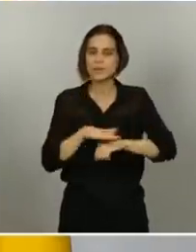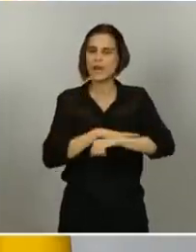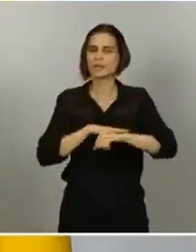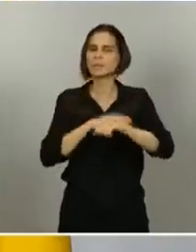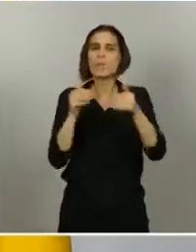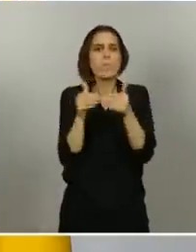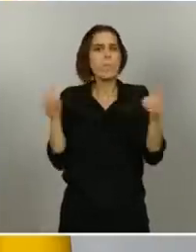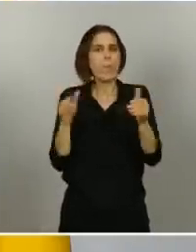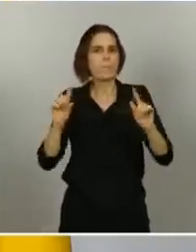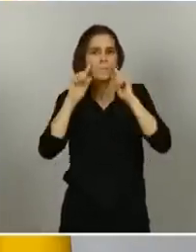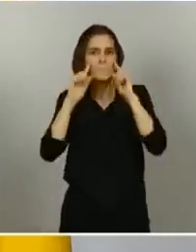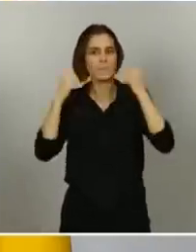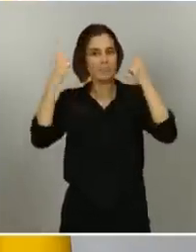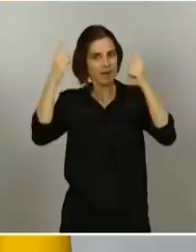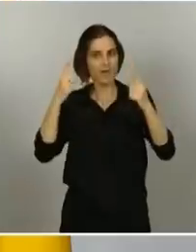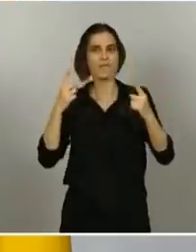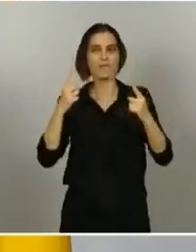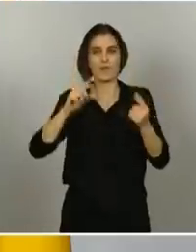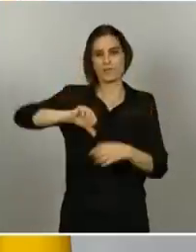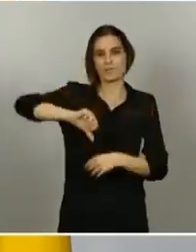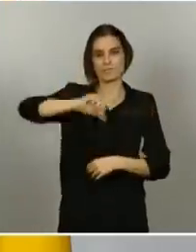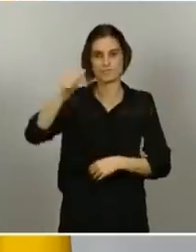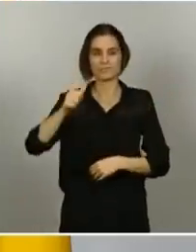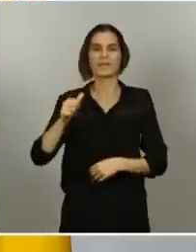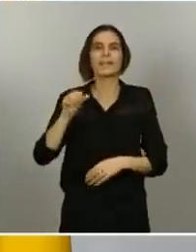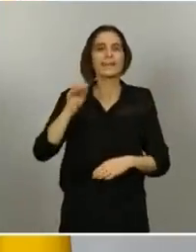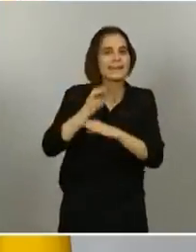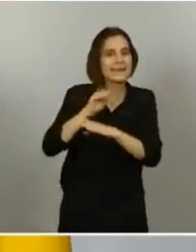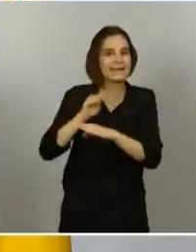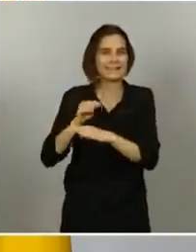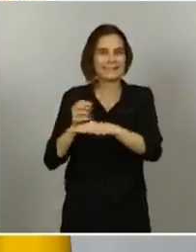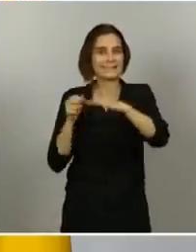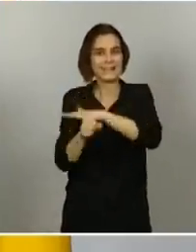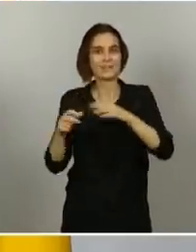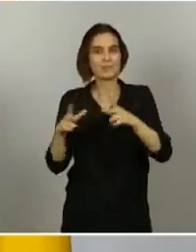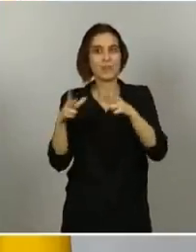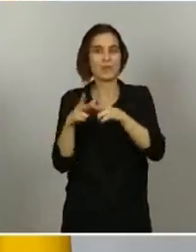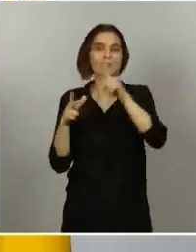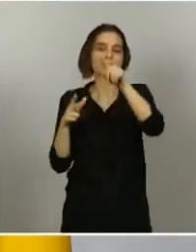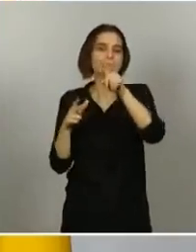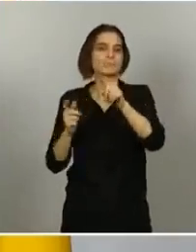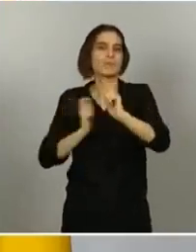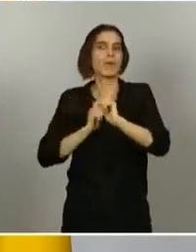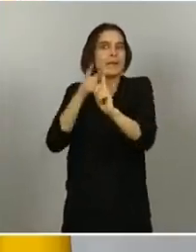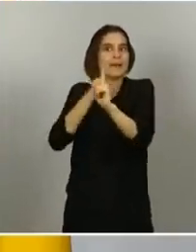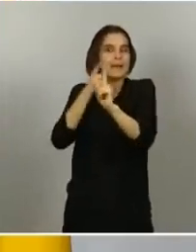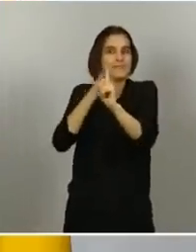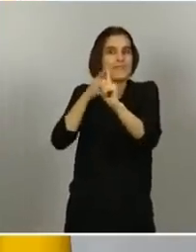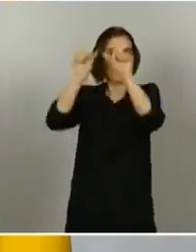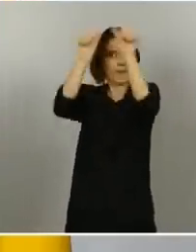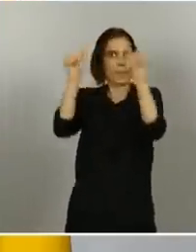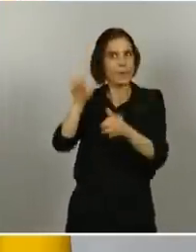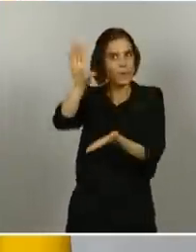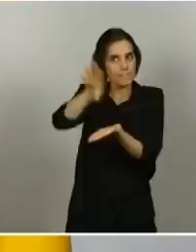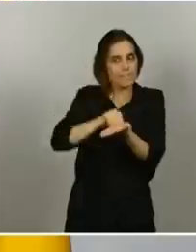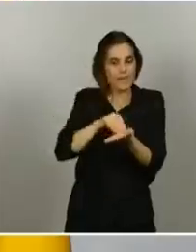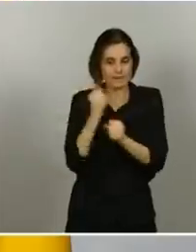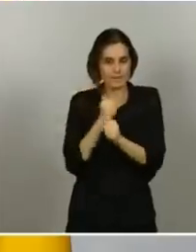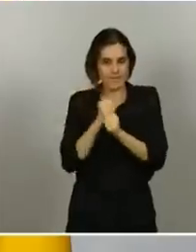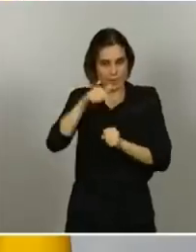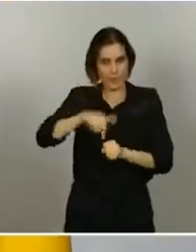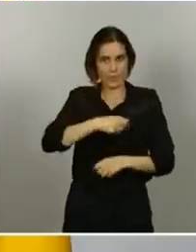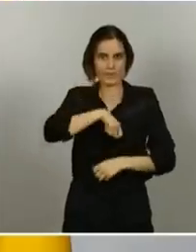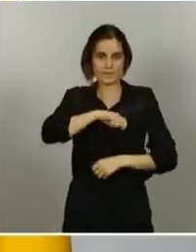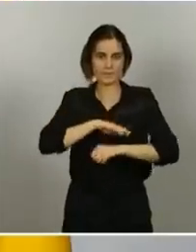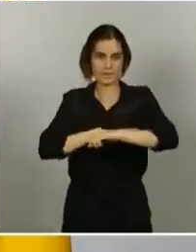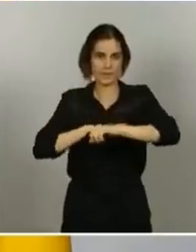implementar rentas de inserción social que han sido unha referencia fundamental para o trabajo que hemos hecho aquí o